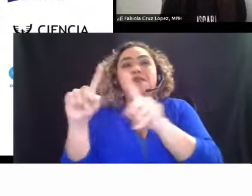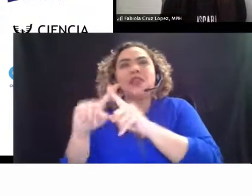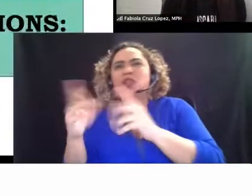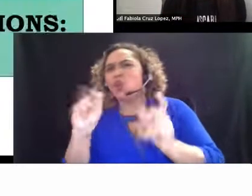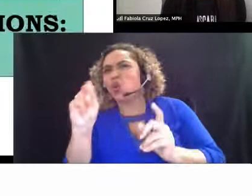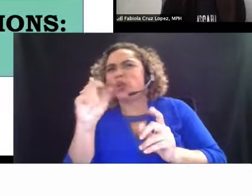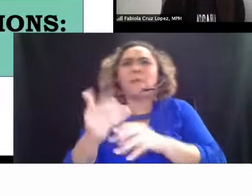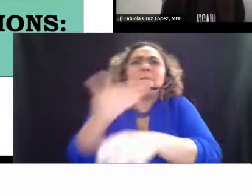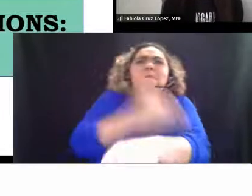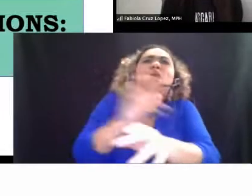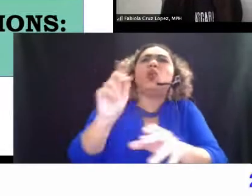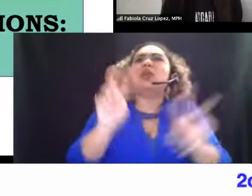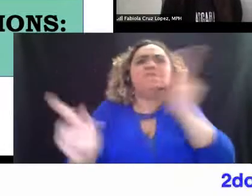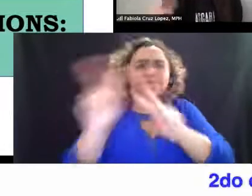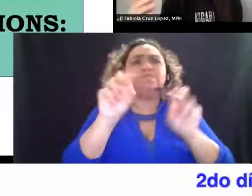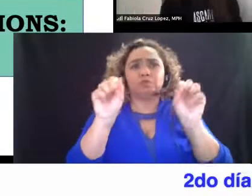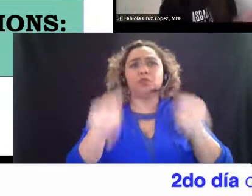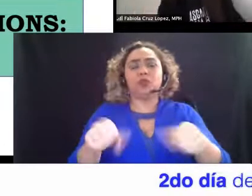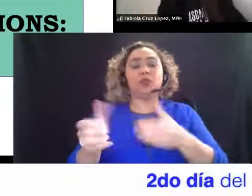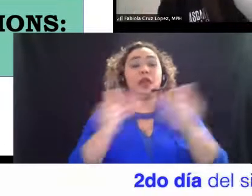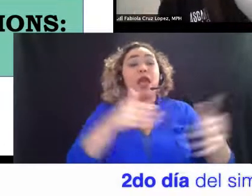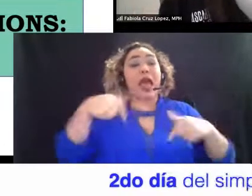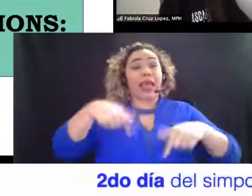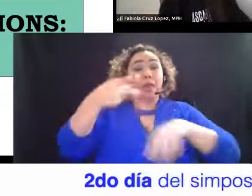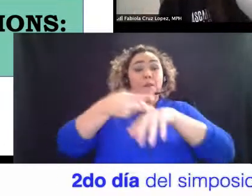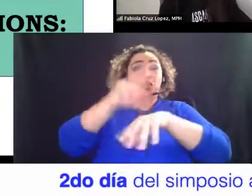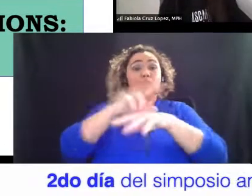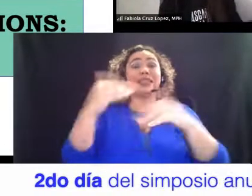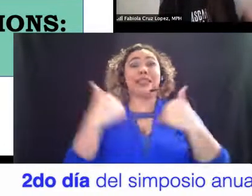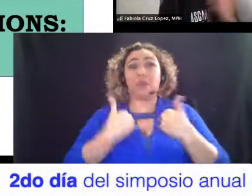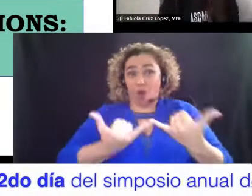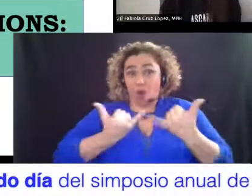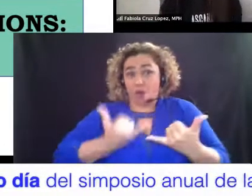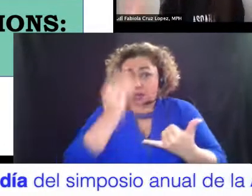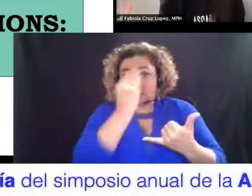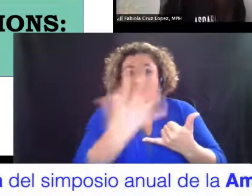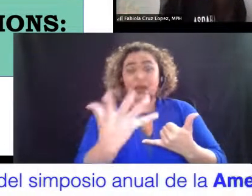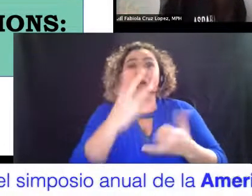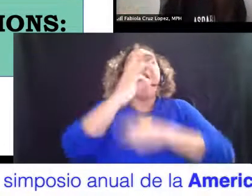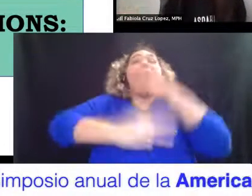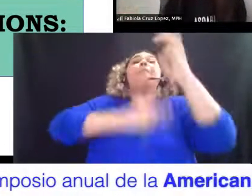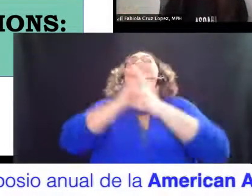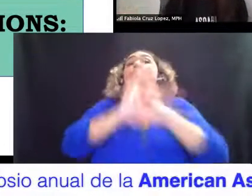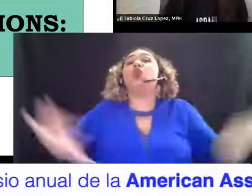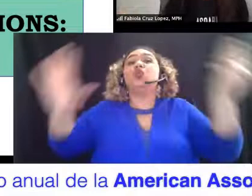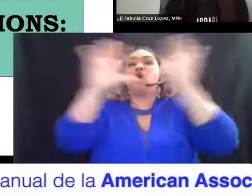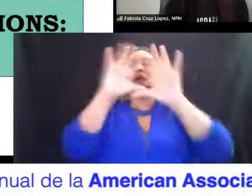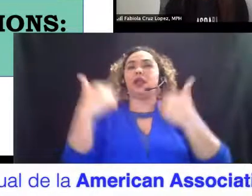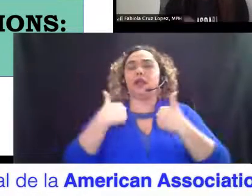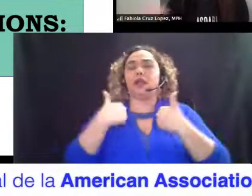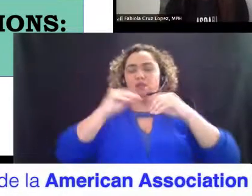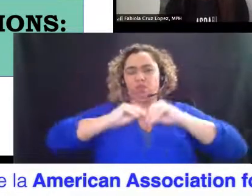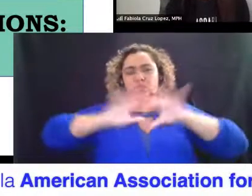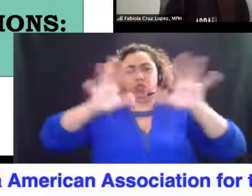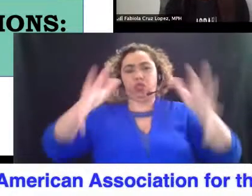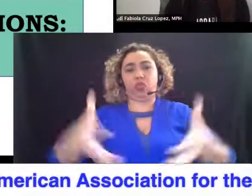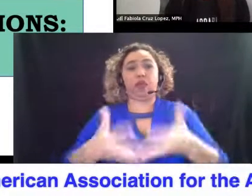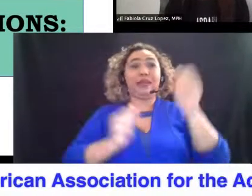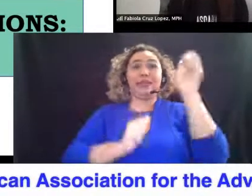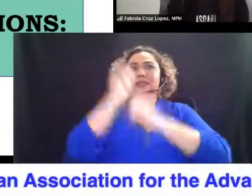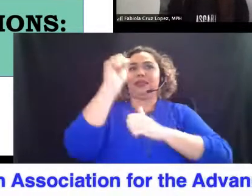podemos mejorar. En Puerto Rico ahora mismo, a nivel mundial, ya han sobrepasado